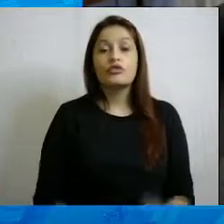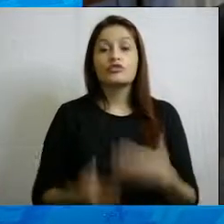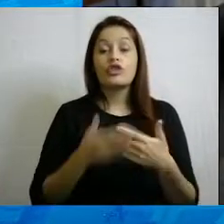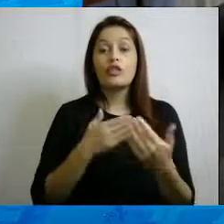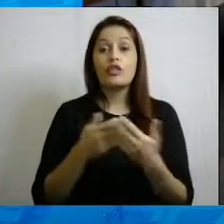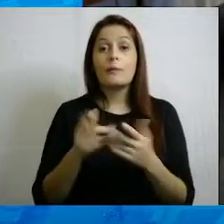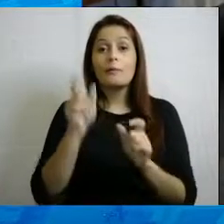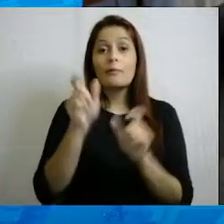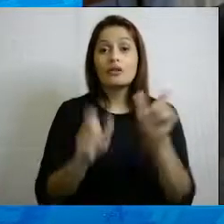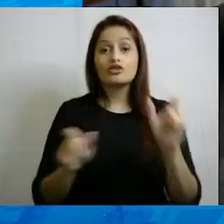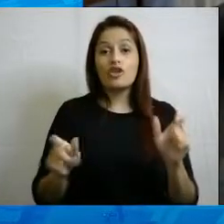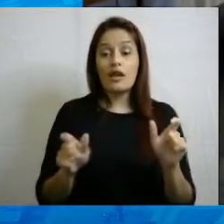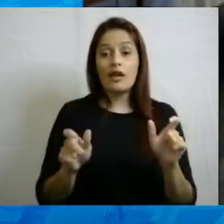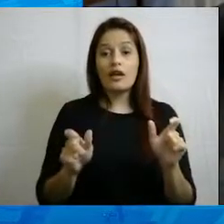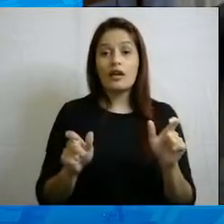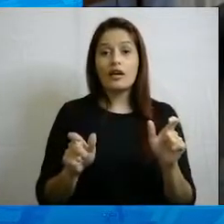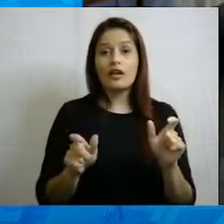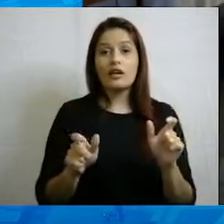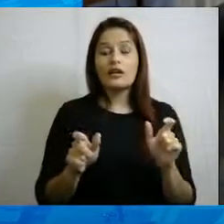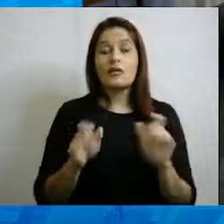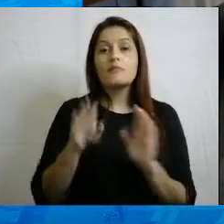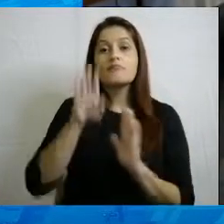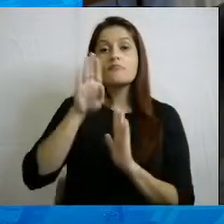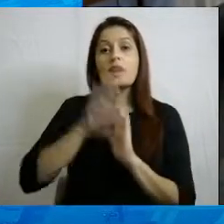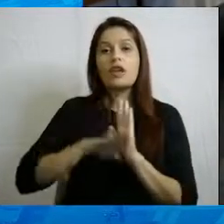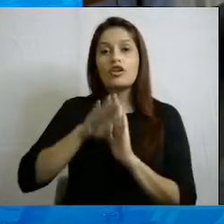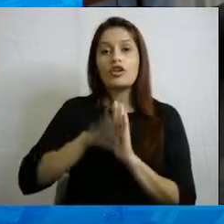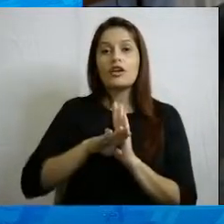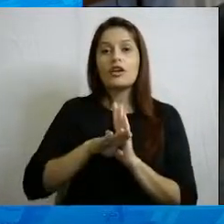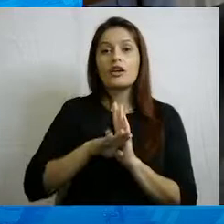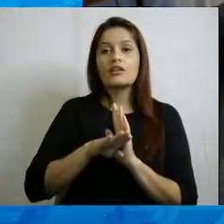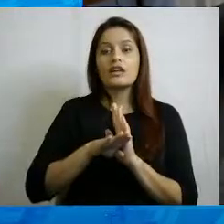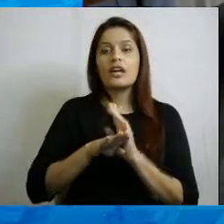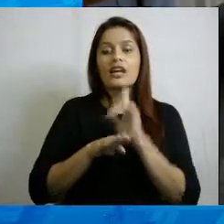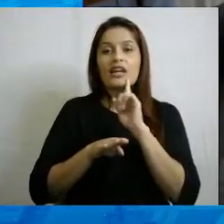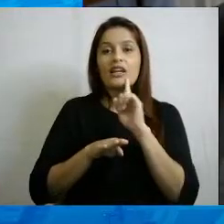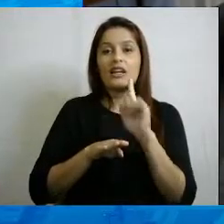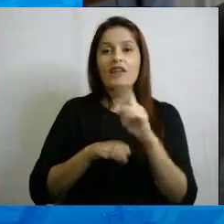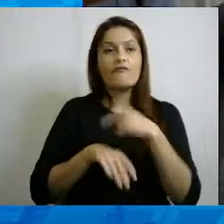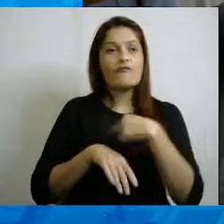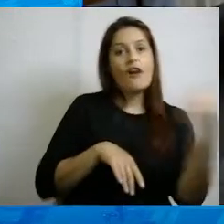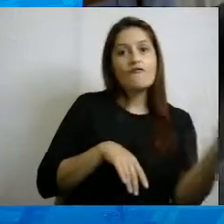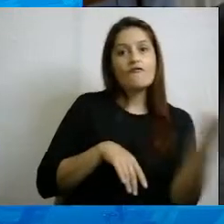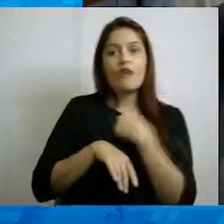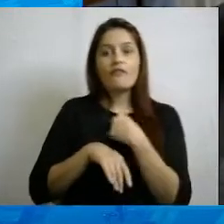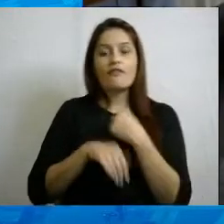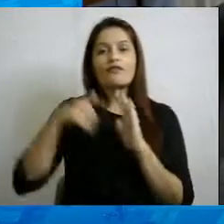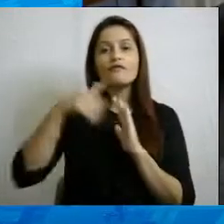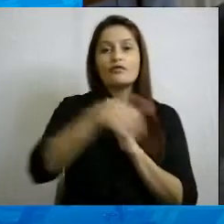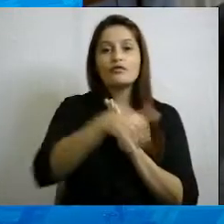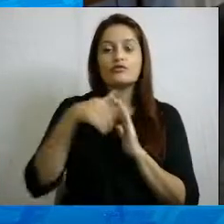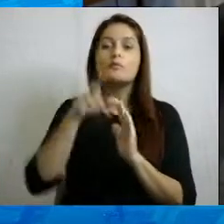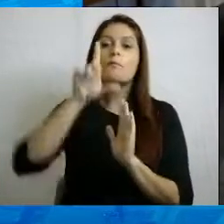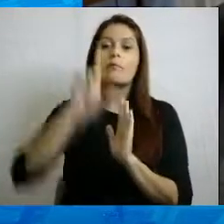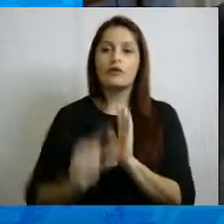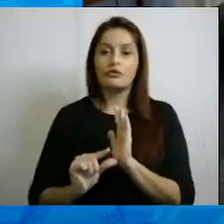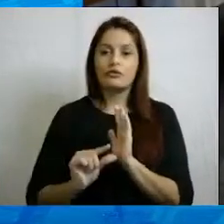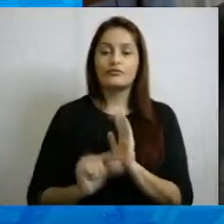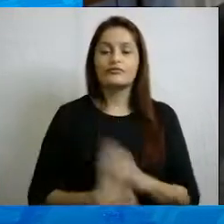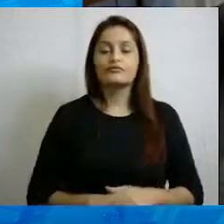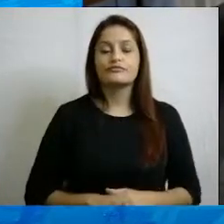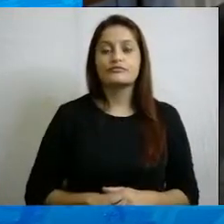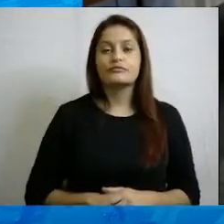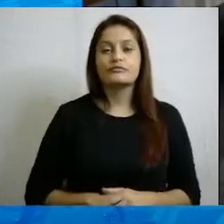los apoderados debieron reducir las cantidades de salidas o vueltas de los servicios de pasajeros en